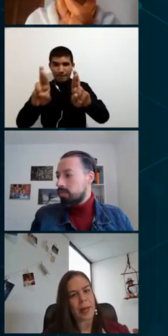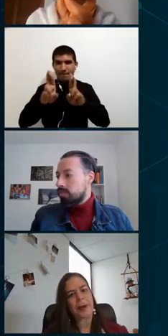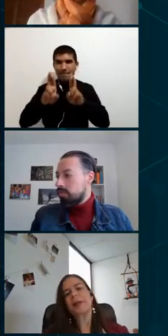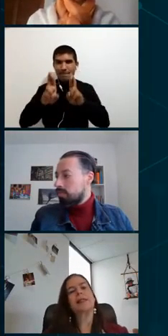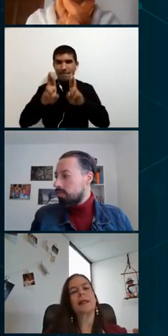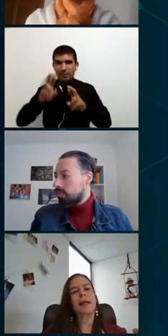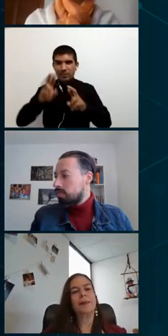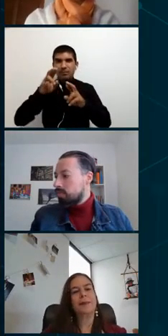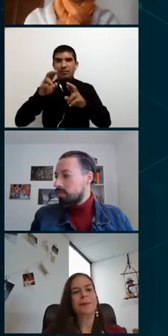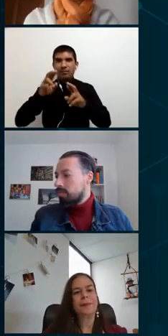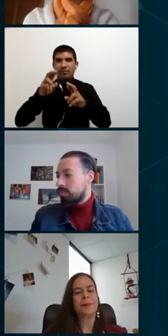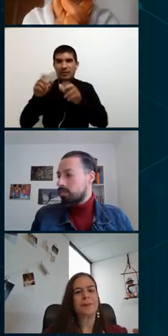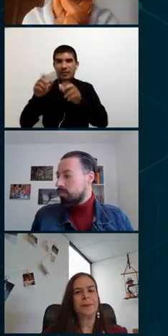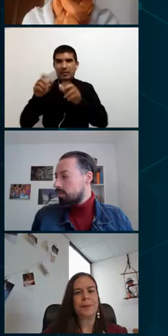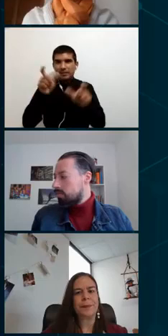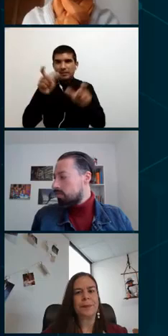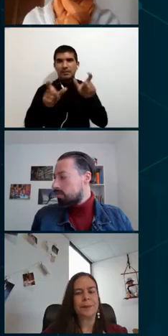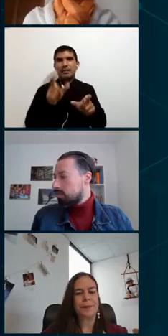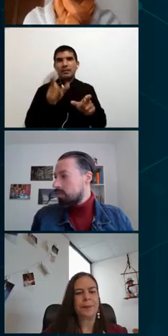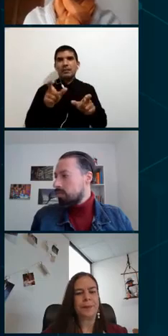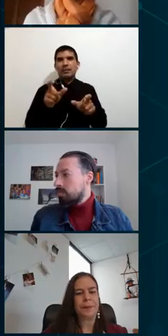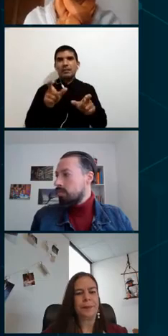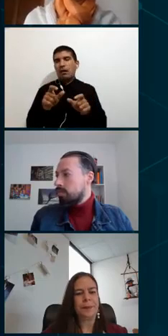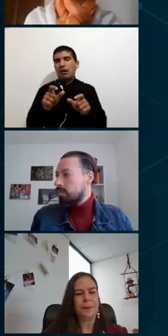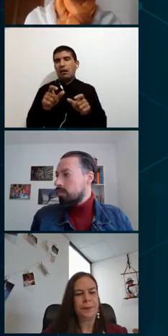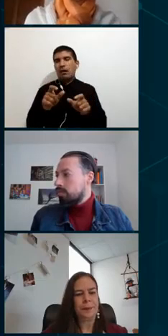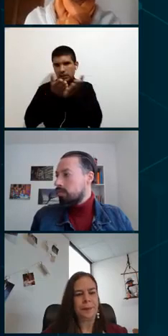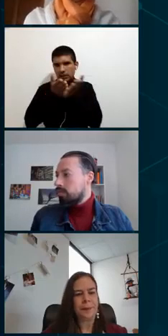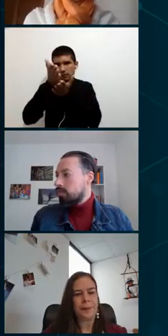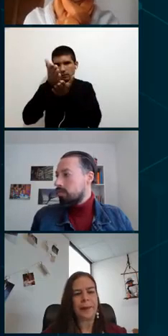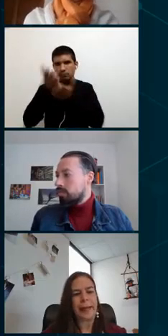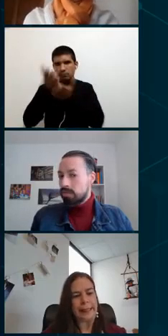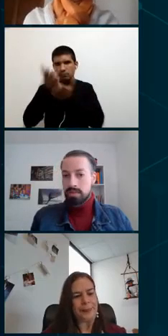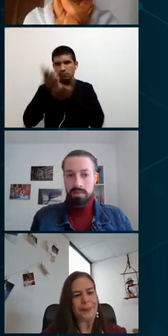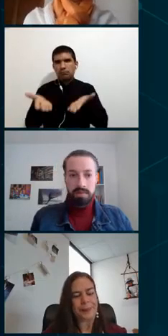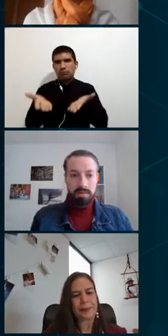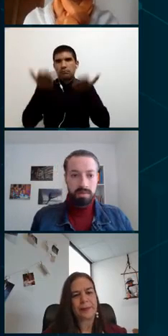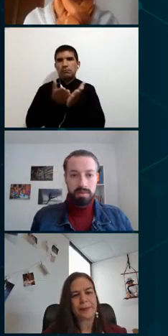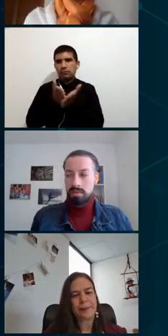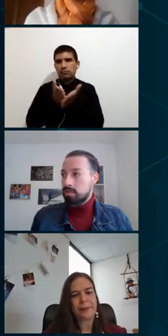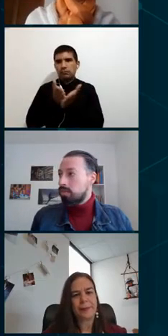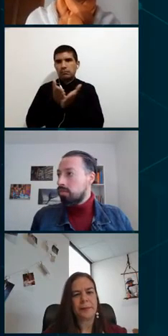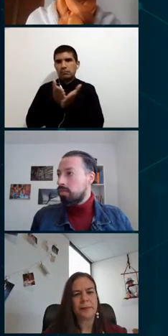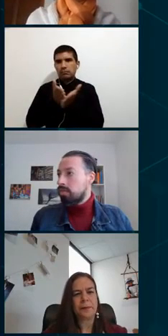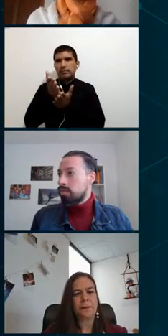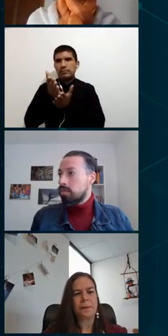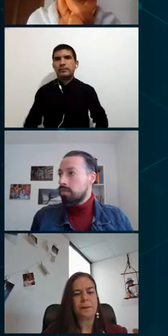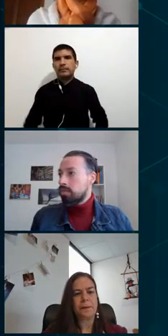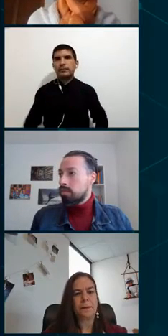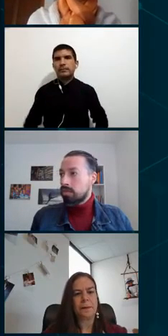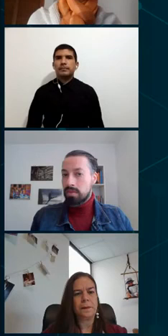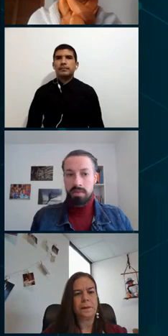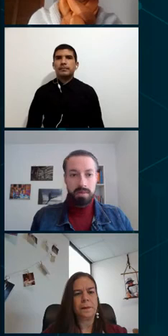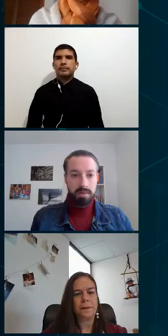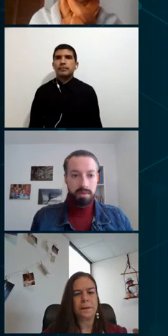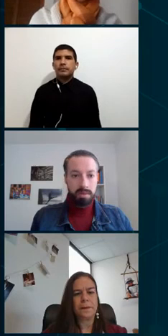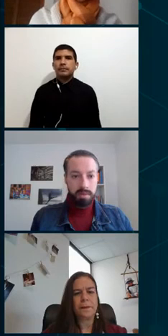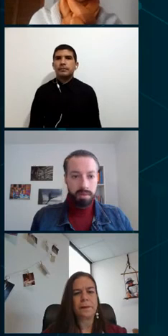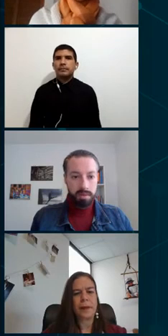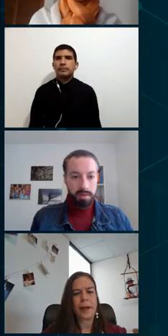Perfecto. Ya te voy a Claro que proyectar sí, allí claro. en el tablerito. Dale. Me voy a ir para